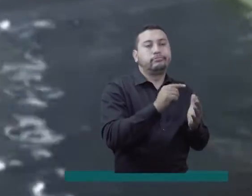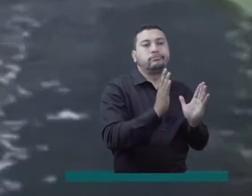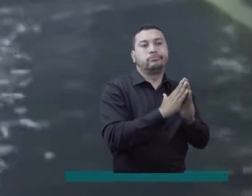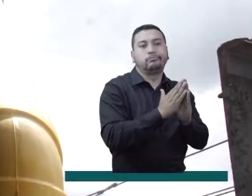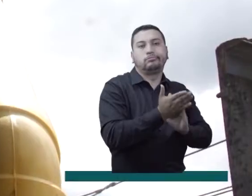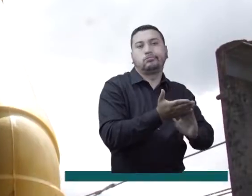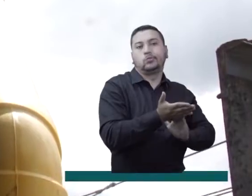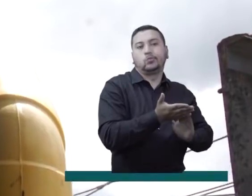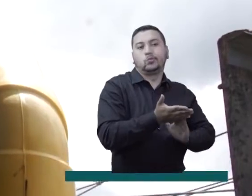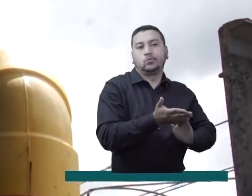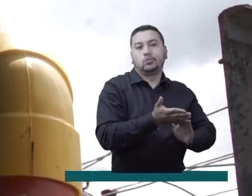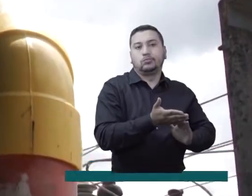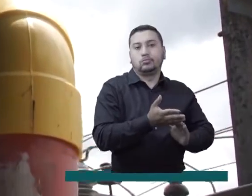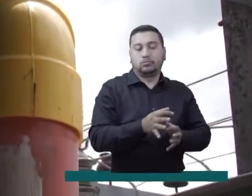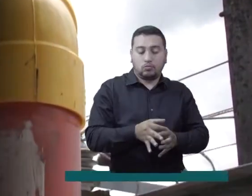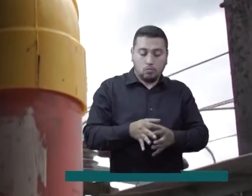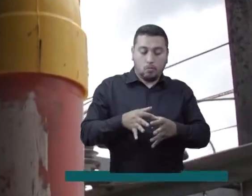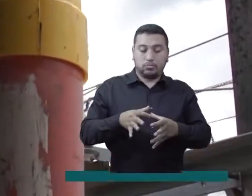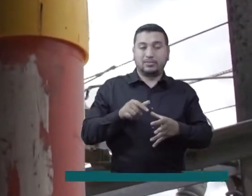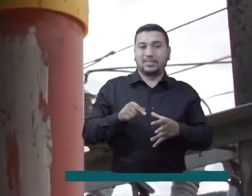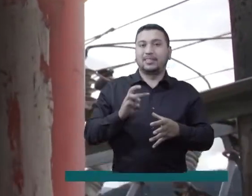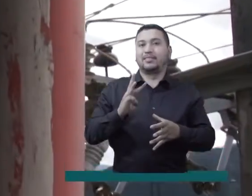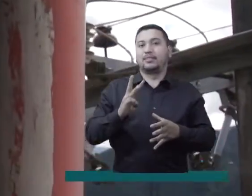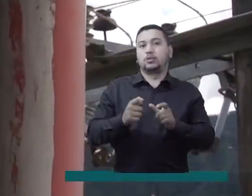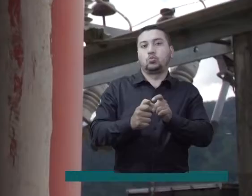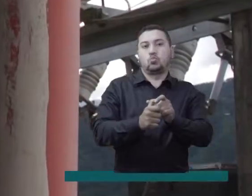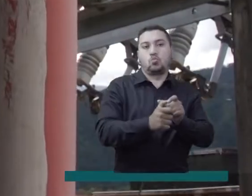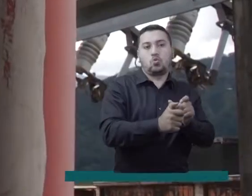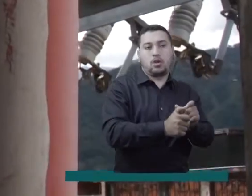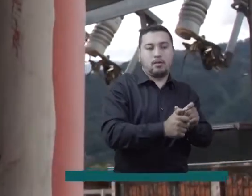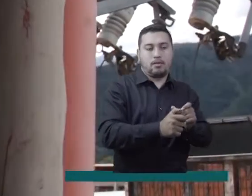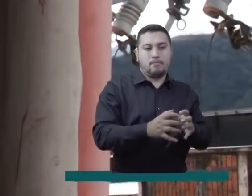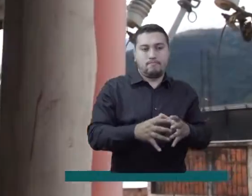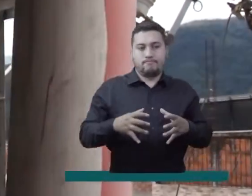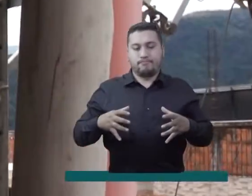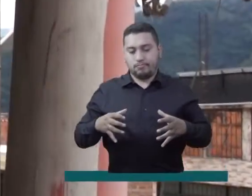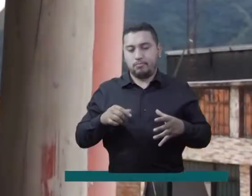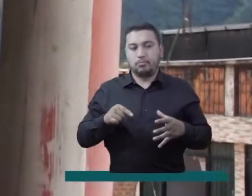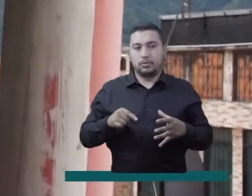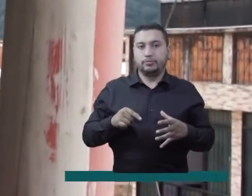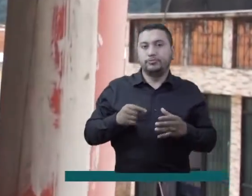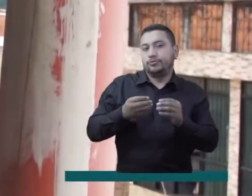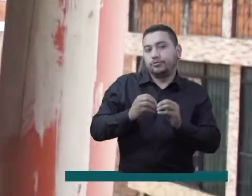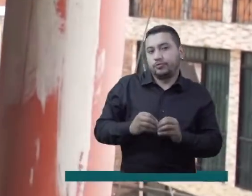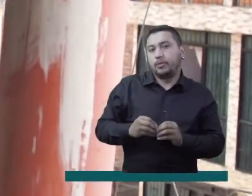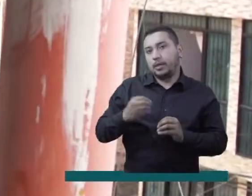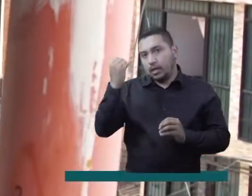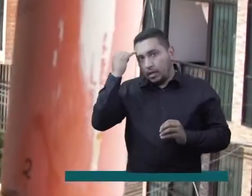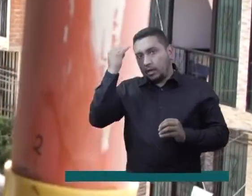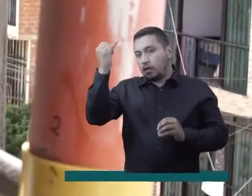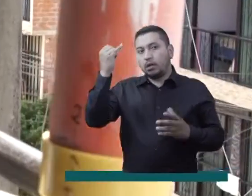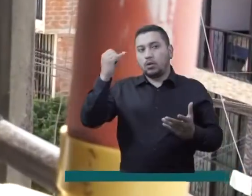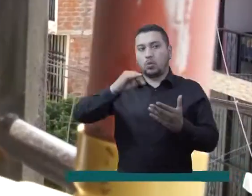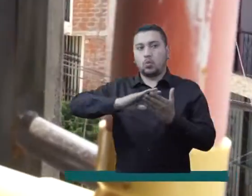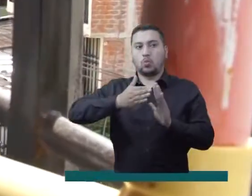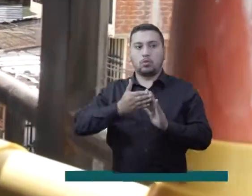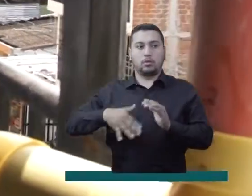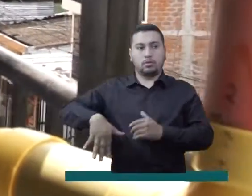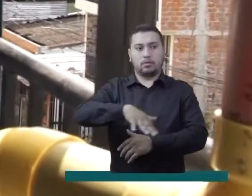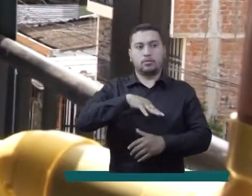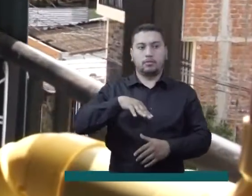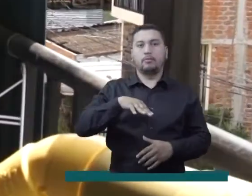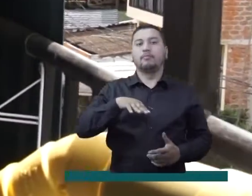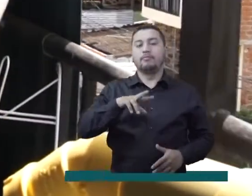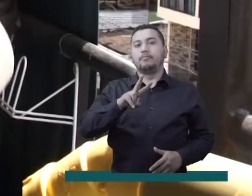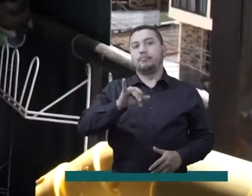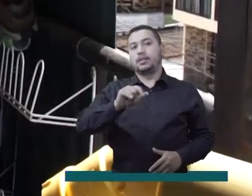hogares. Esta tubería de 3 pulgadas hace parte de este mecanismo artesanal que utiliza la